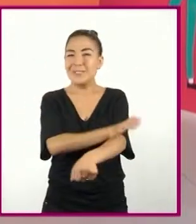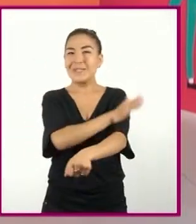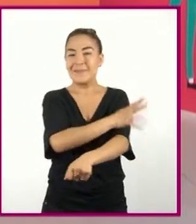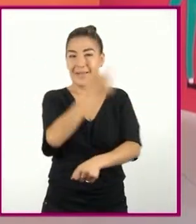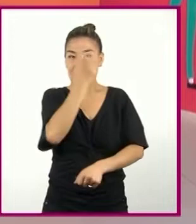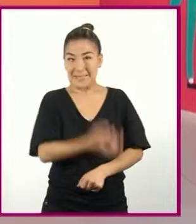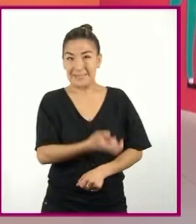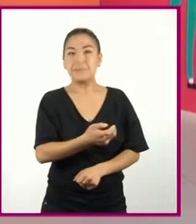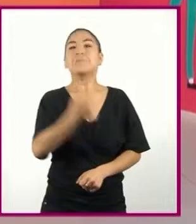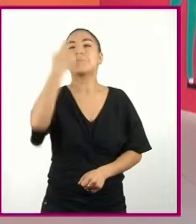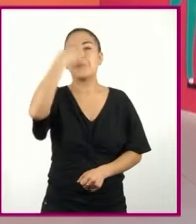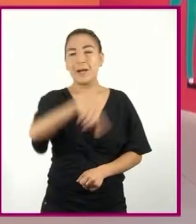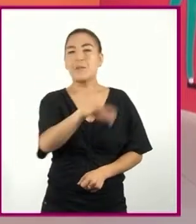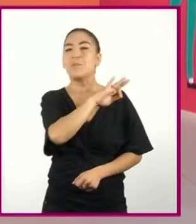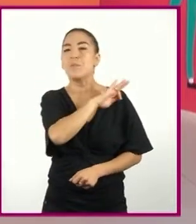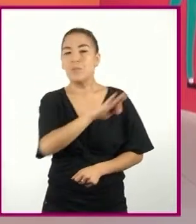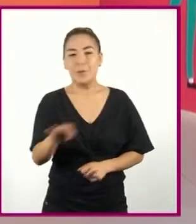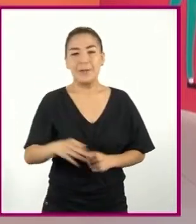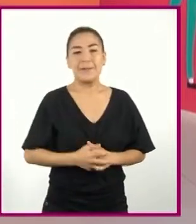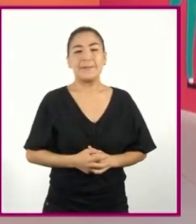la cual nos va a permitir